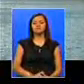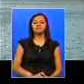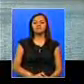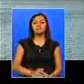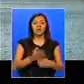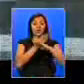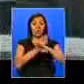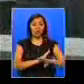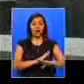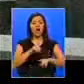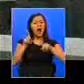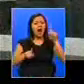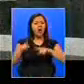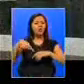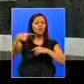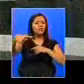bloqueo caerá.